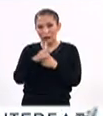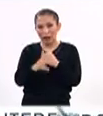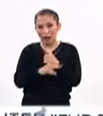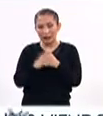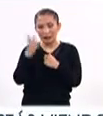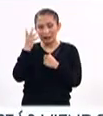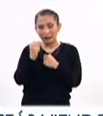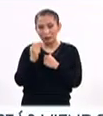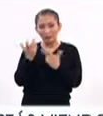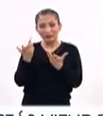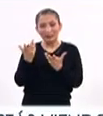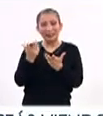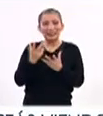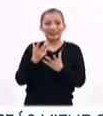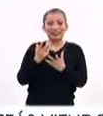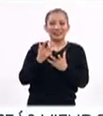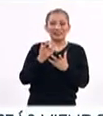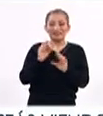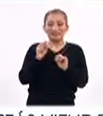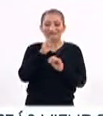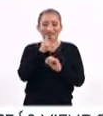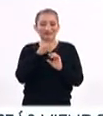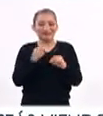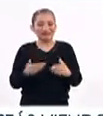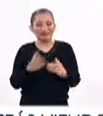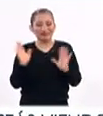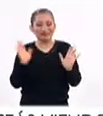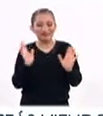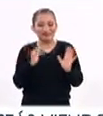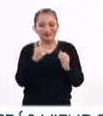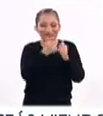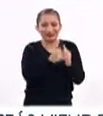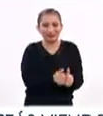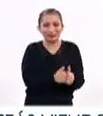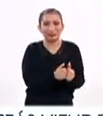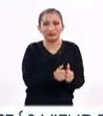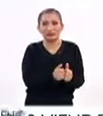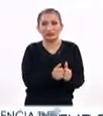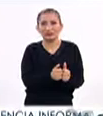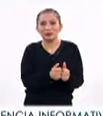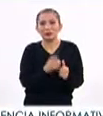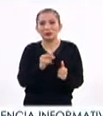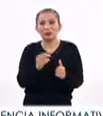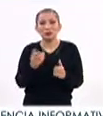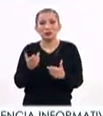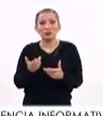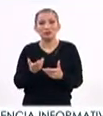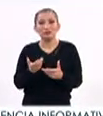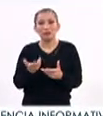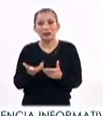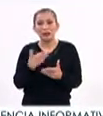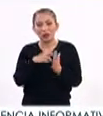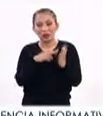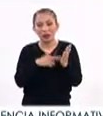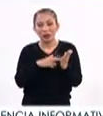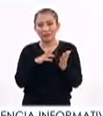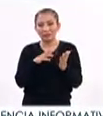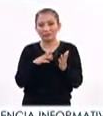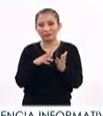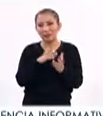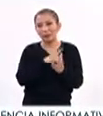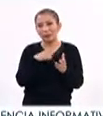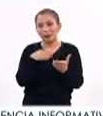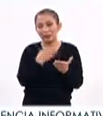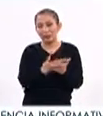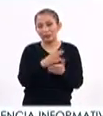te lo impide y no te animas a hacerlo, no te sometes a estos requisitos que, bueno, tienes